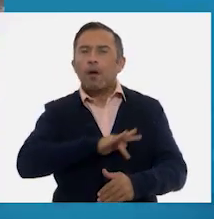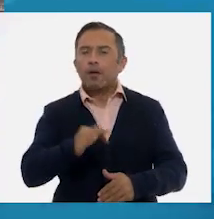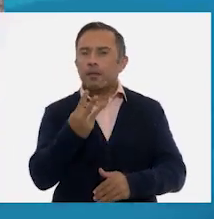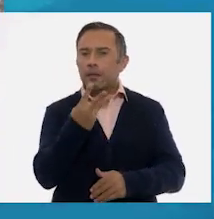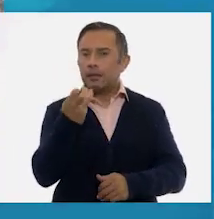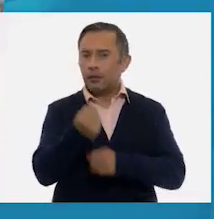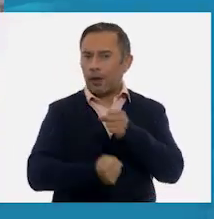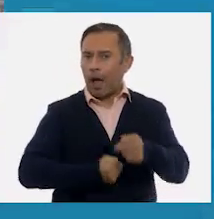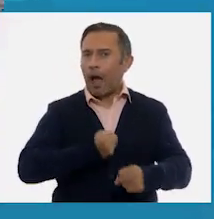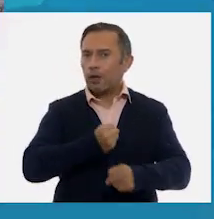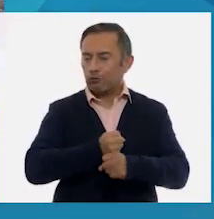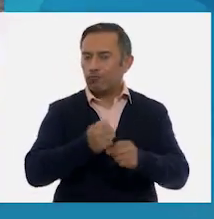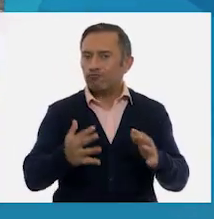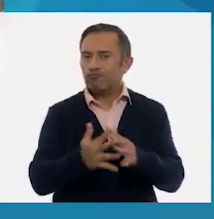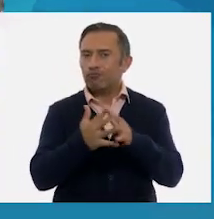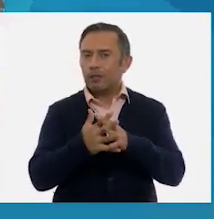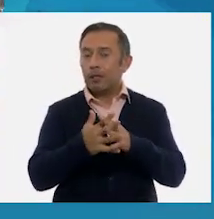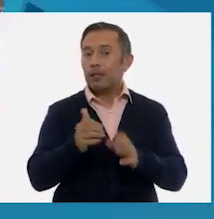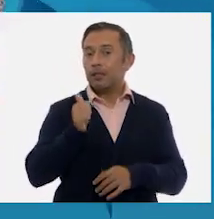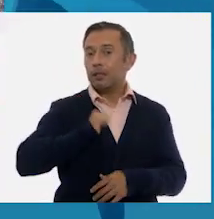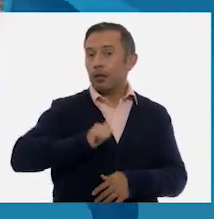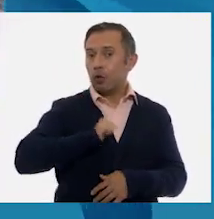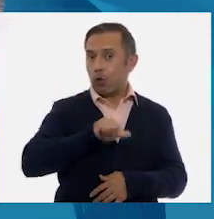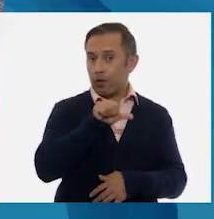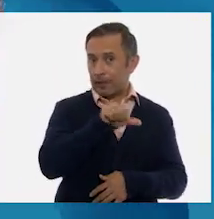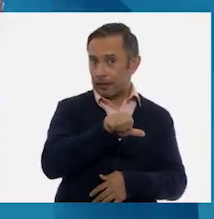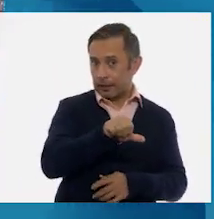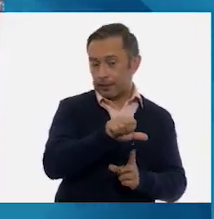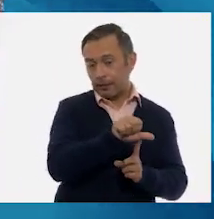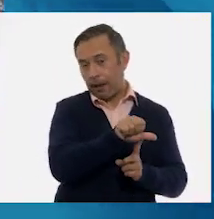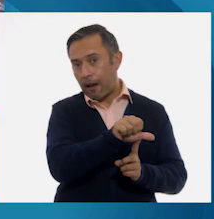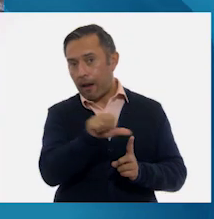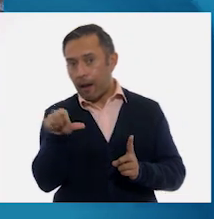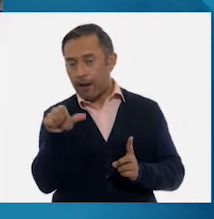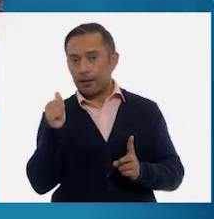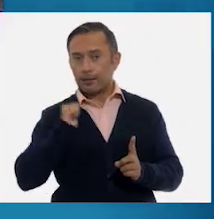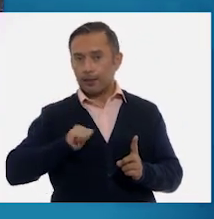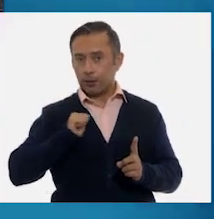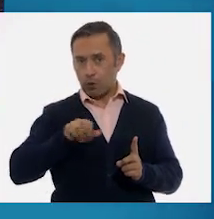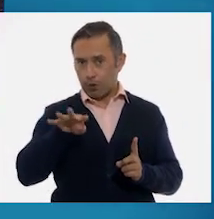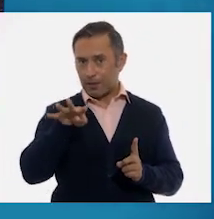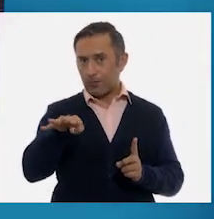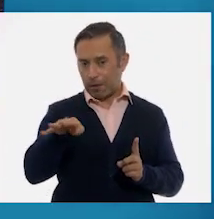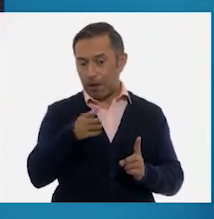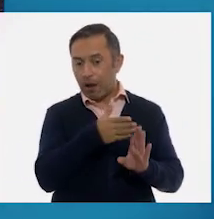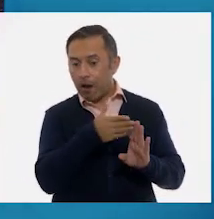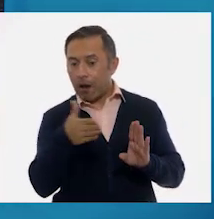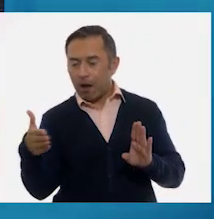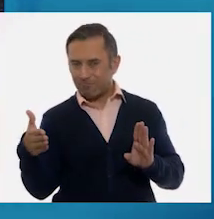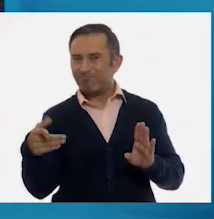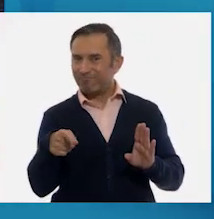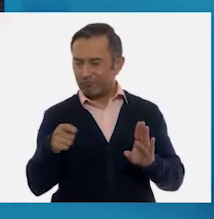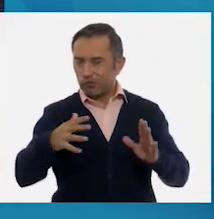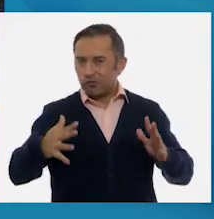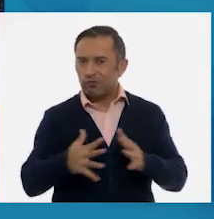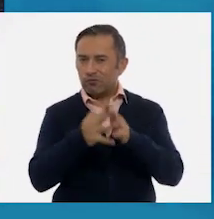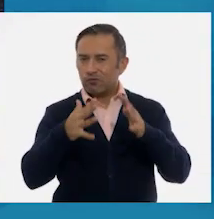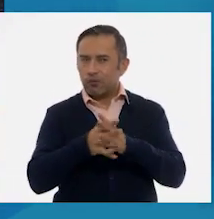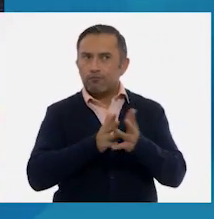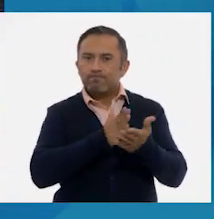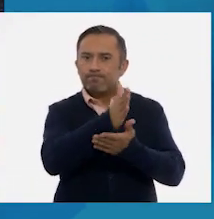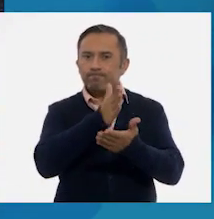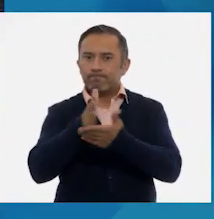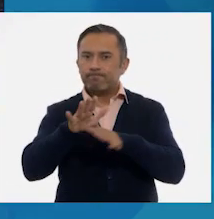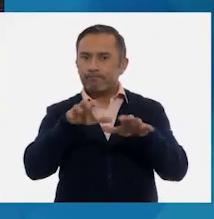el siglo XVI hasta las primeras décadas del siglo XIX. Existieron causas económicas y religiosas